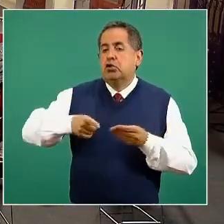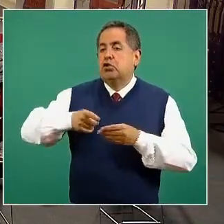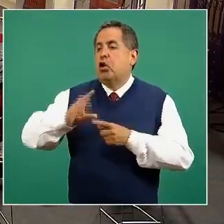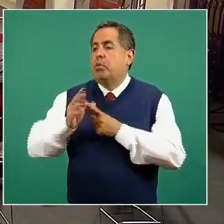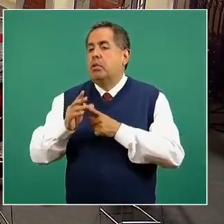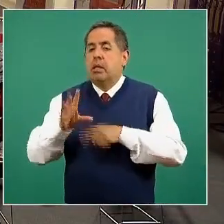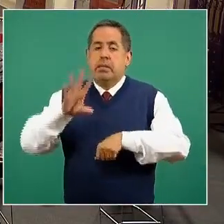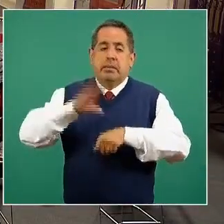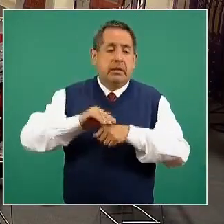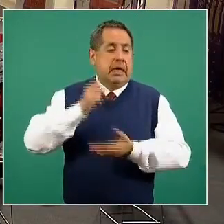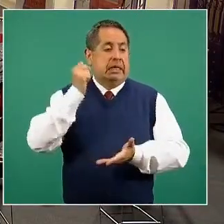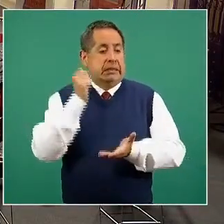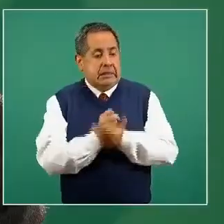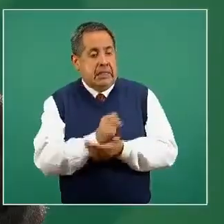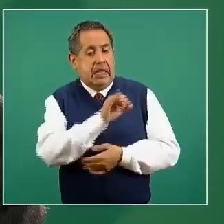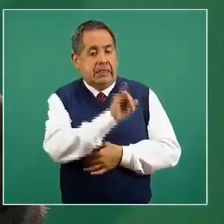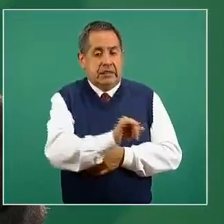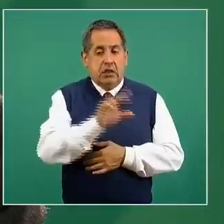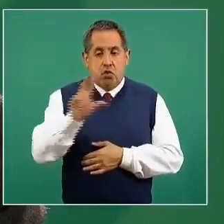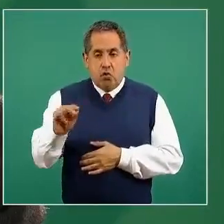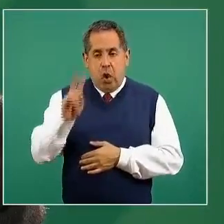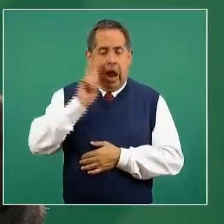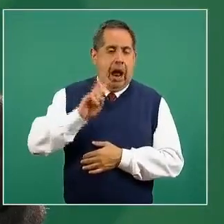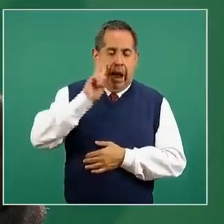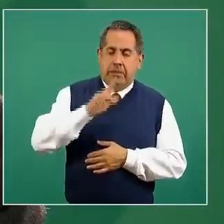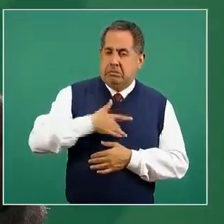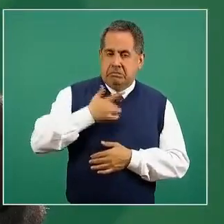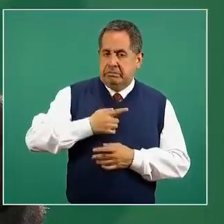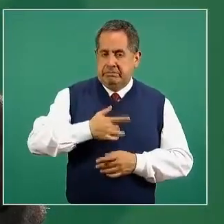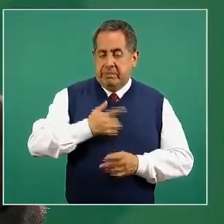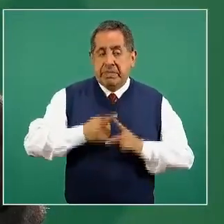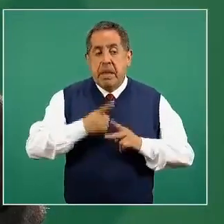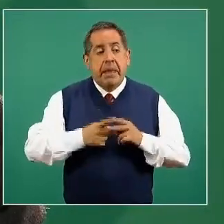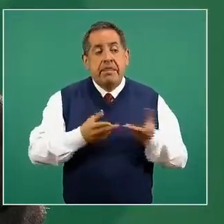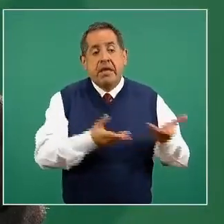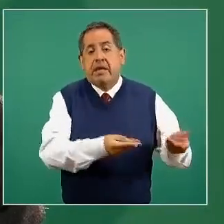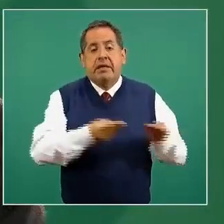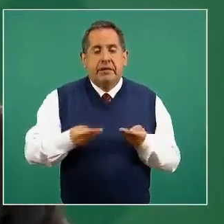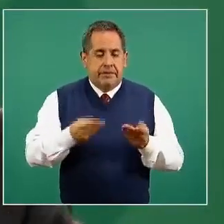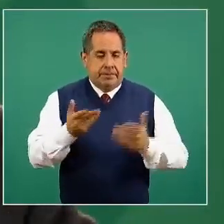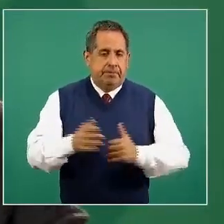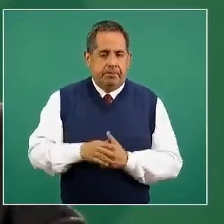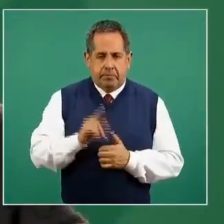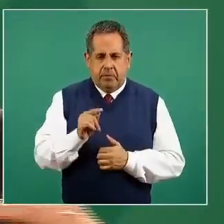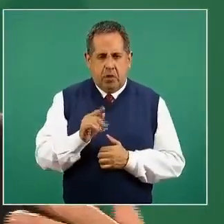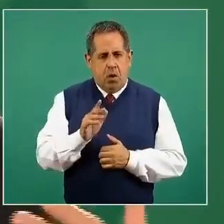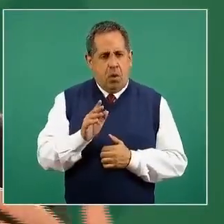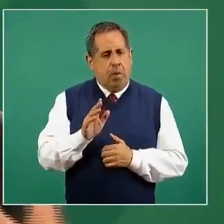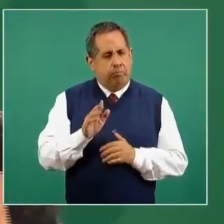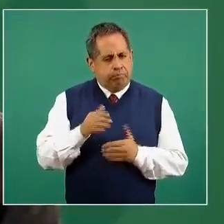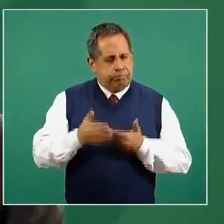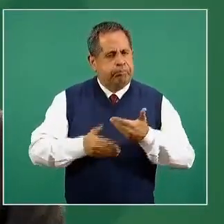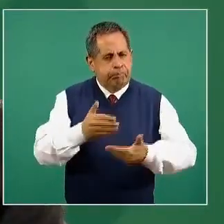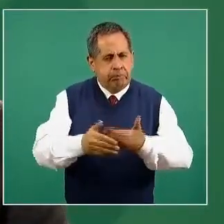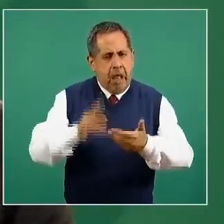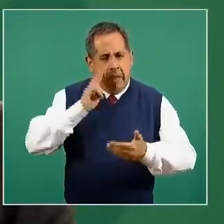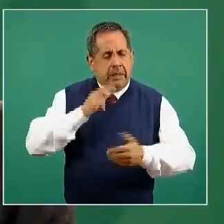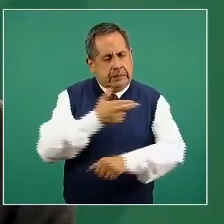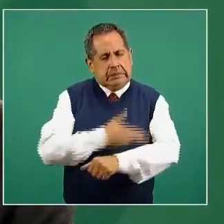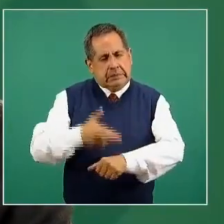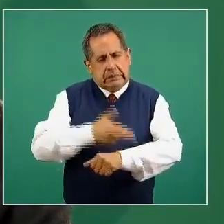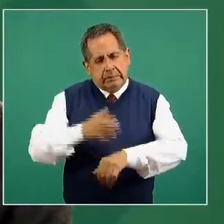Sanitaria determinará si se le concede o no la autorización de uso de emergencia. Pero vamos en paralelo, lo que nos permite avanzar